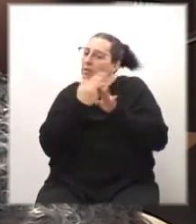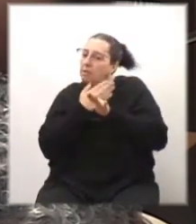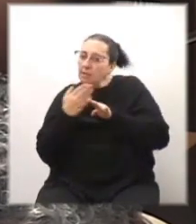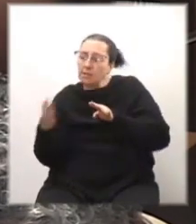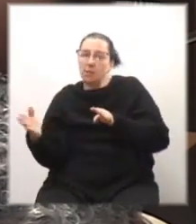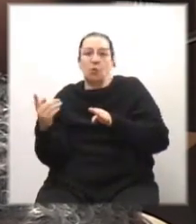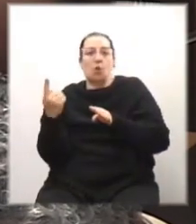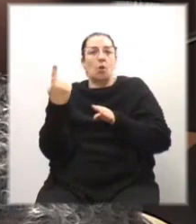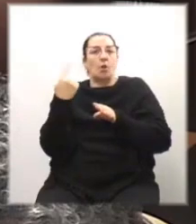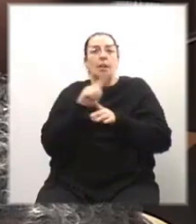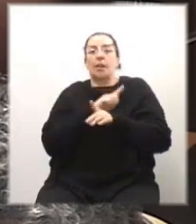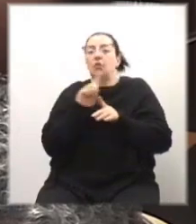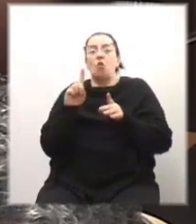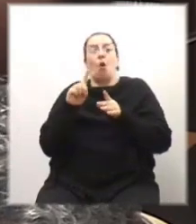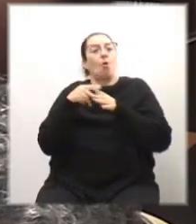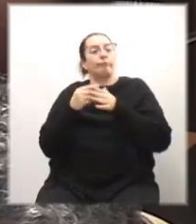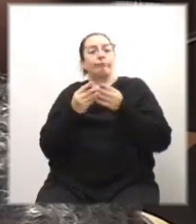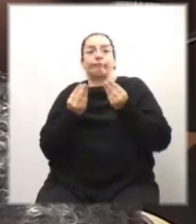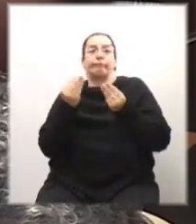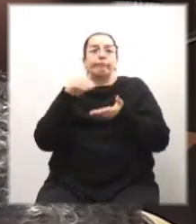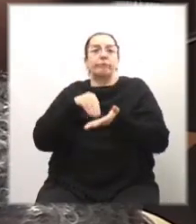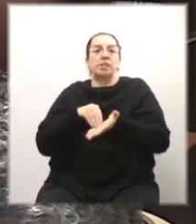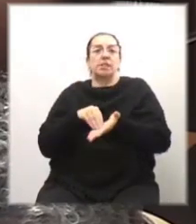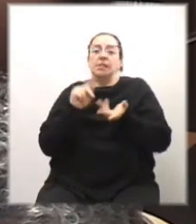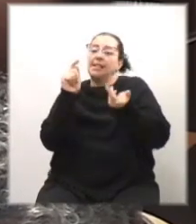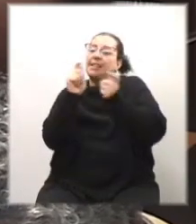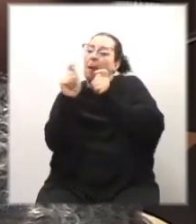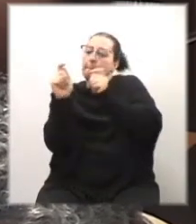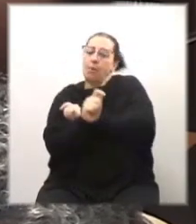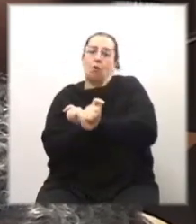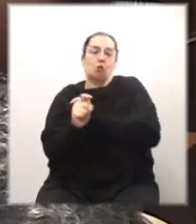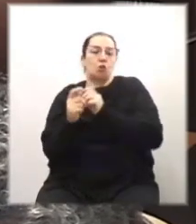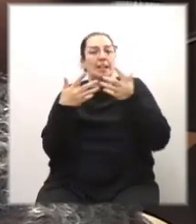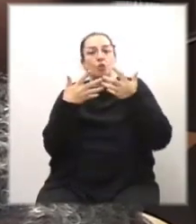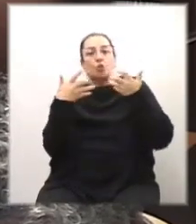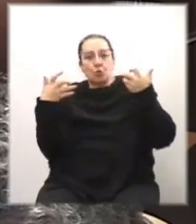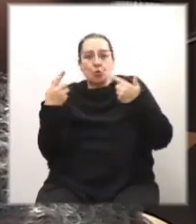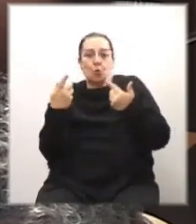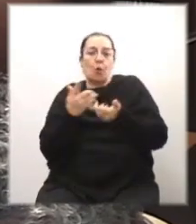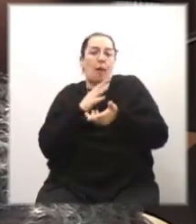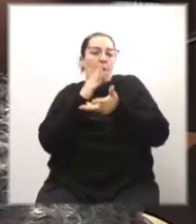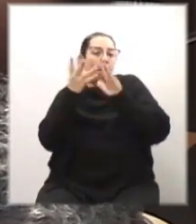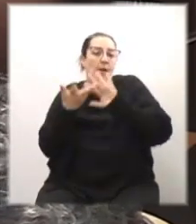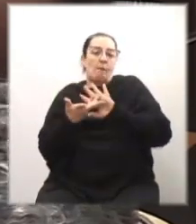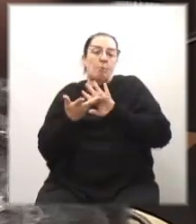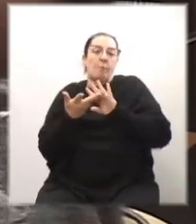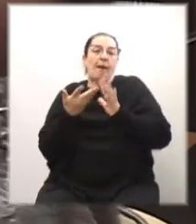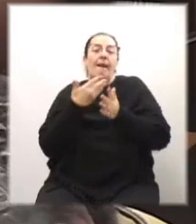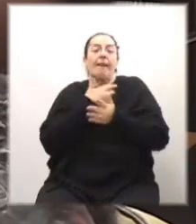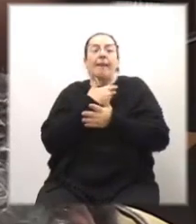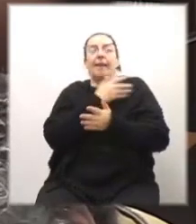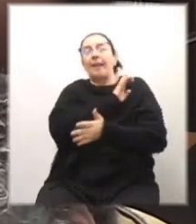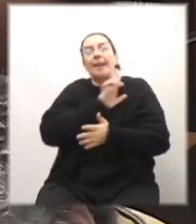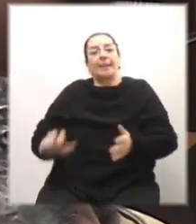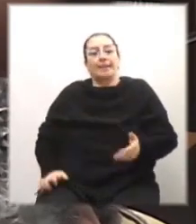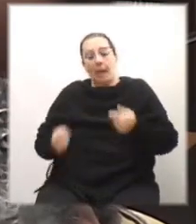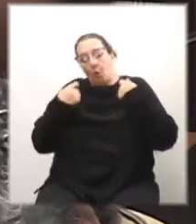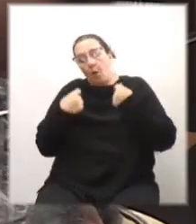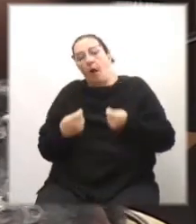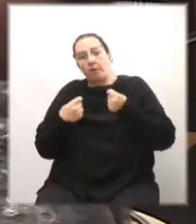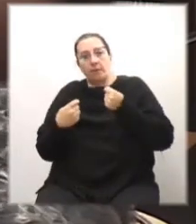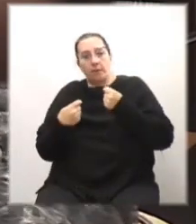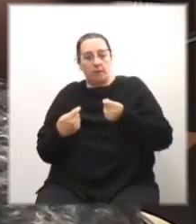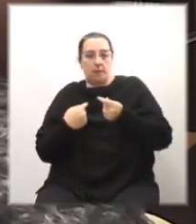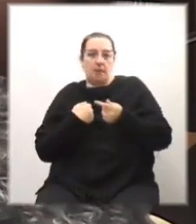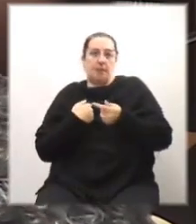que no instrumentó cambios estructurales que modifiquen la forma en que el Estado gasta, haciéndolo más